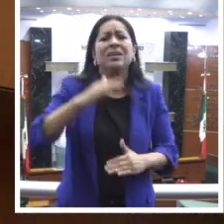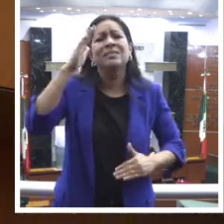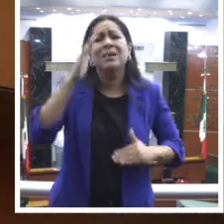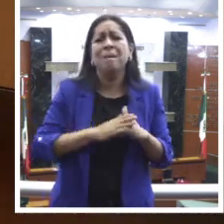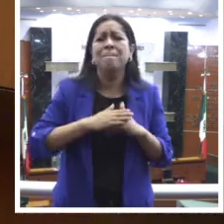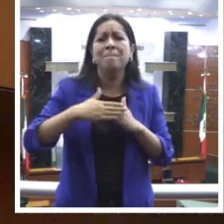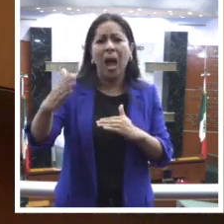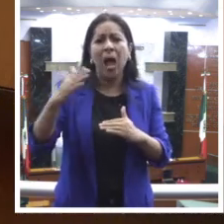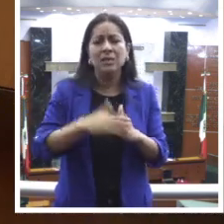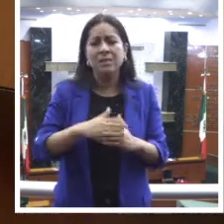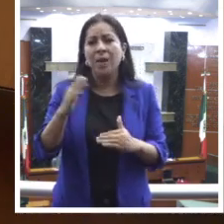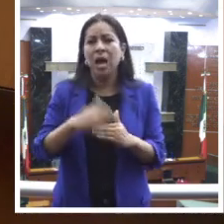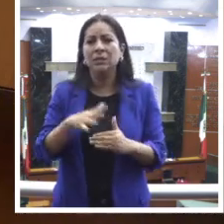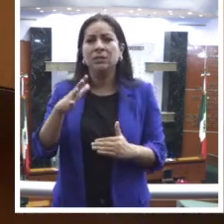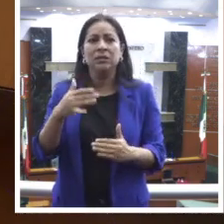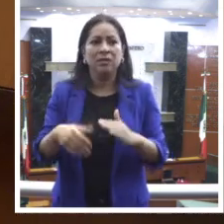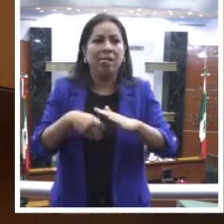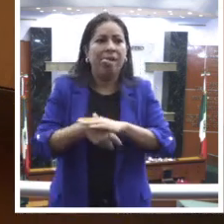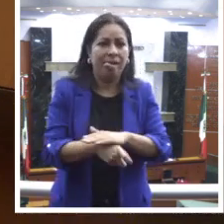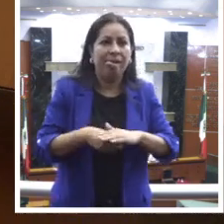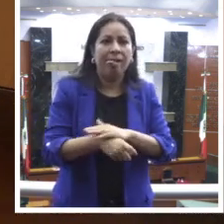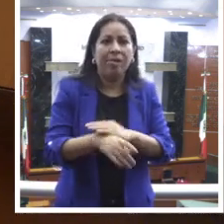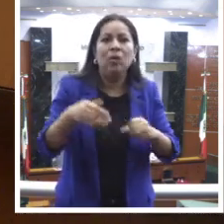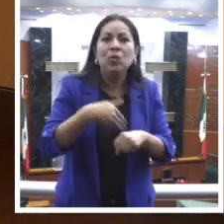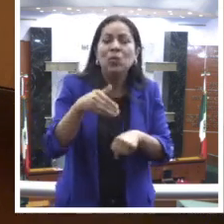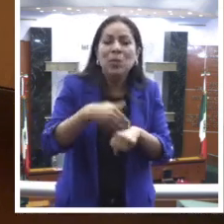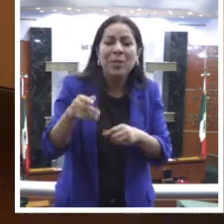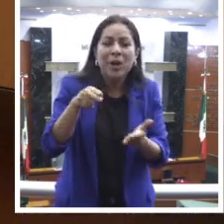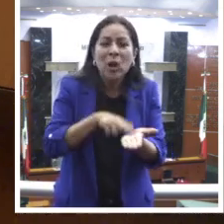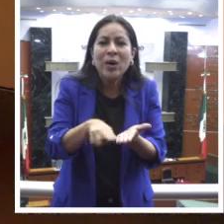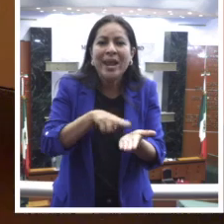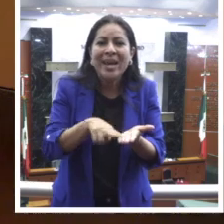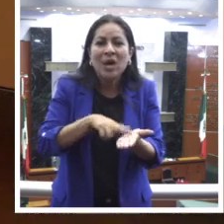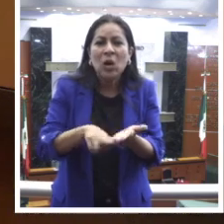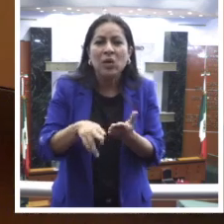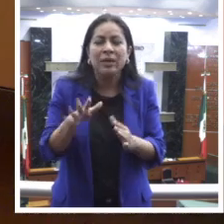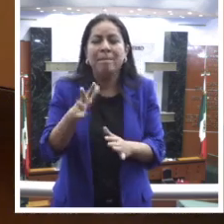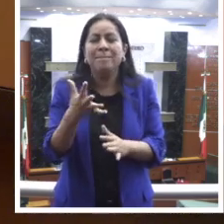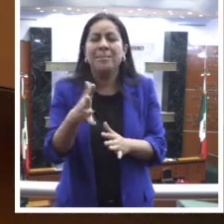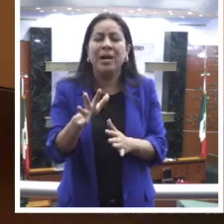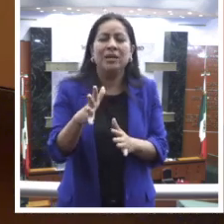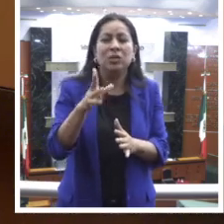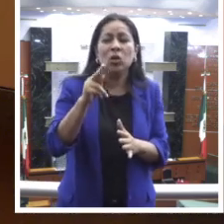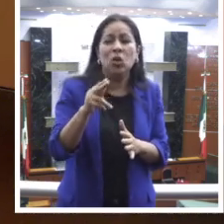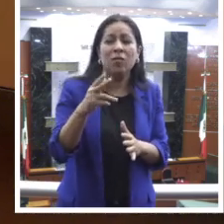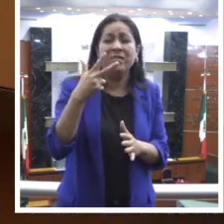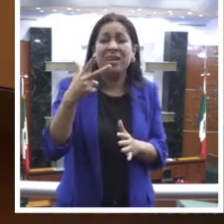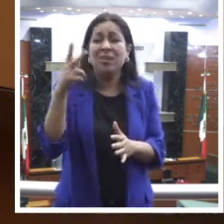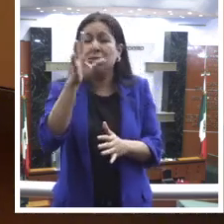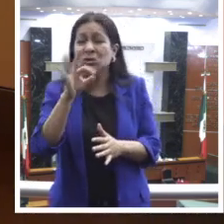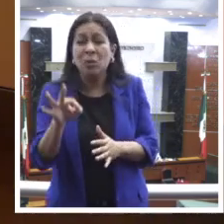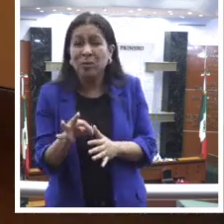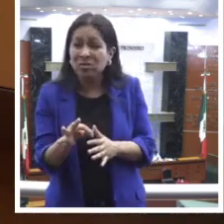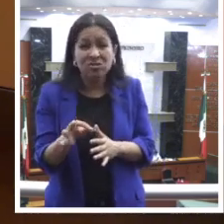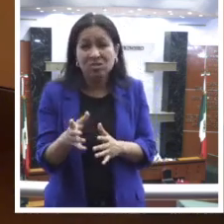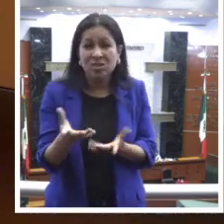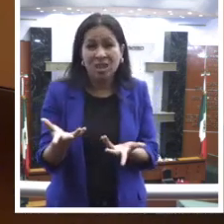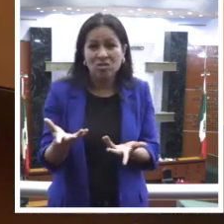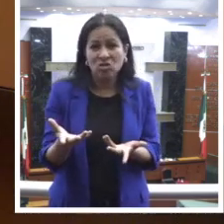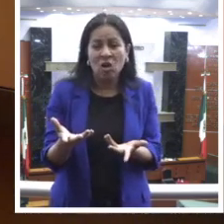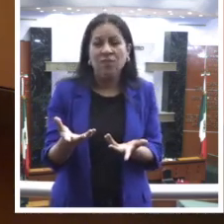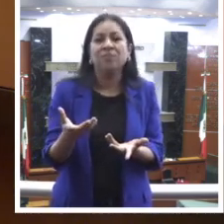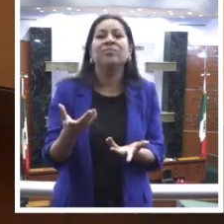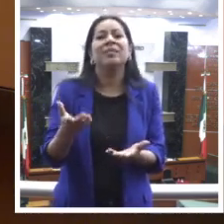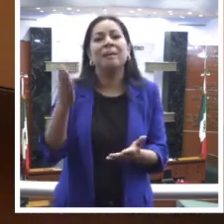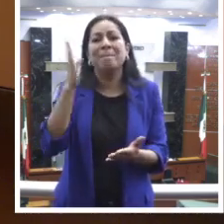más extorsiones tenían una cifra negra de alrededor del 98 por el porcentaje